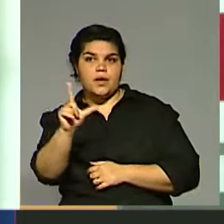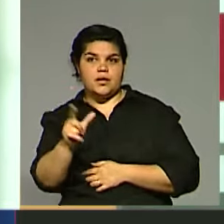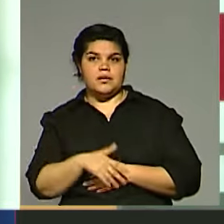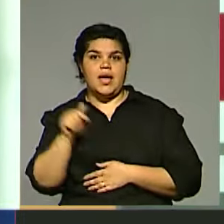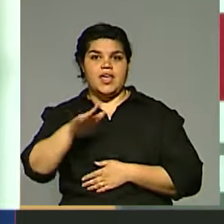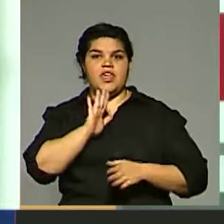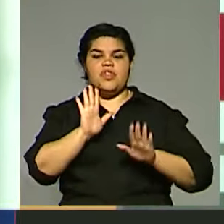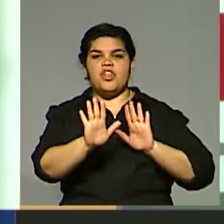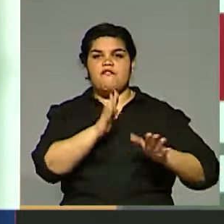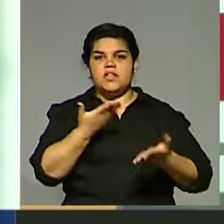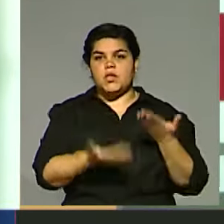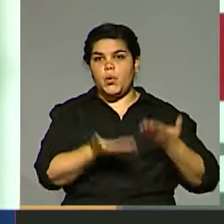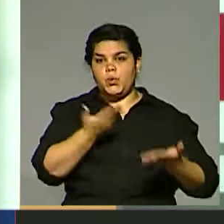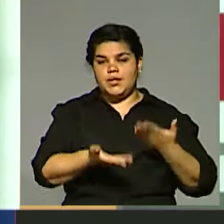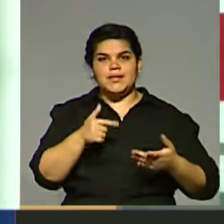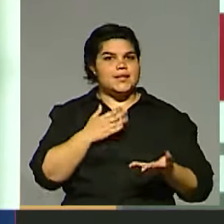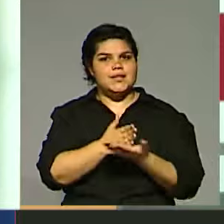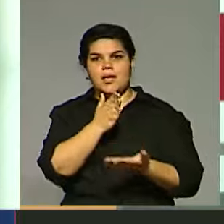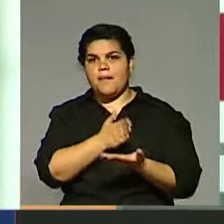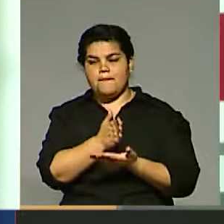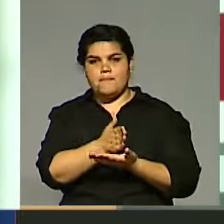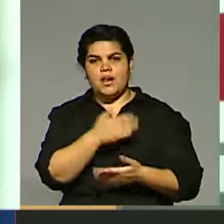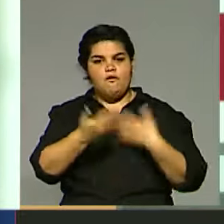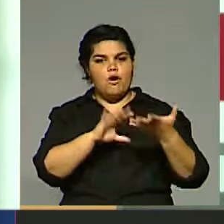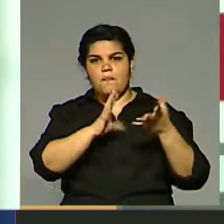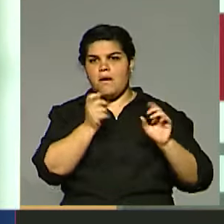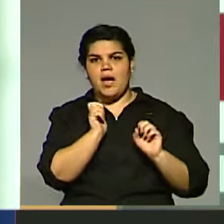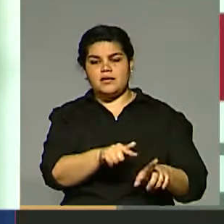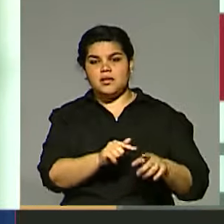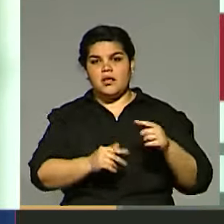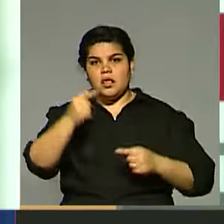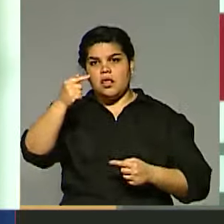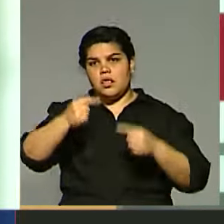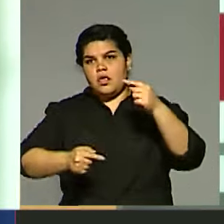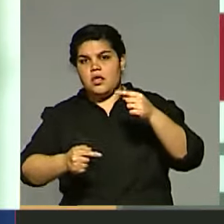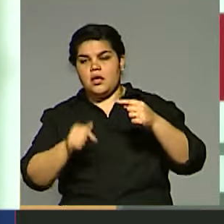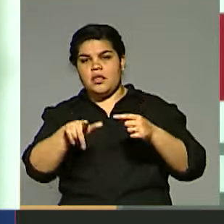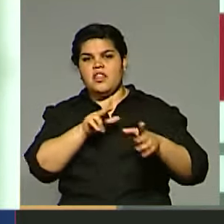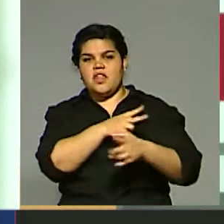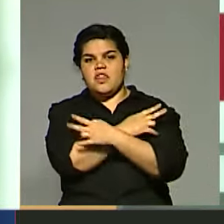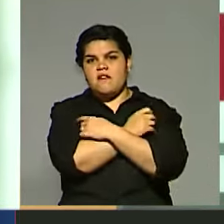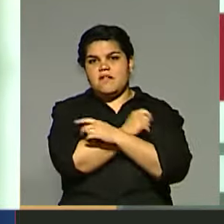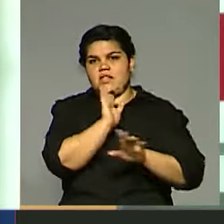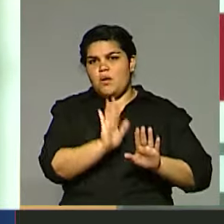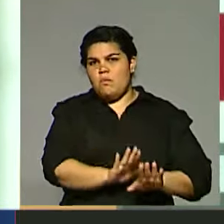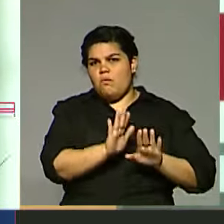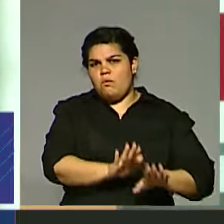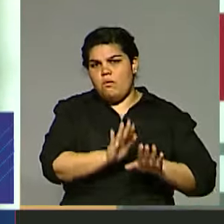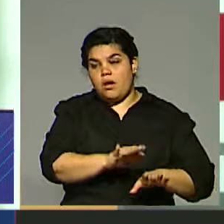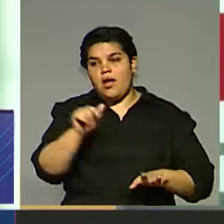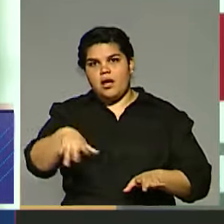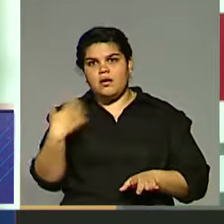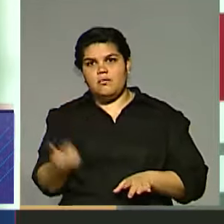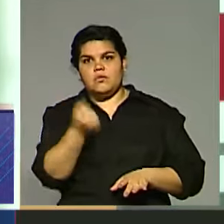Defensa y Justicia, que busca mucho en ataque y que por ahí a lo mejor se ve un poco desnivelado en la parte de la defensa. Bueno, van a intentar aprovechar esto a lo